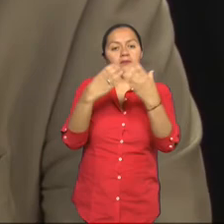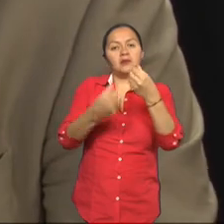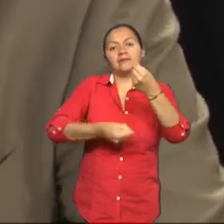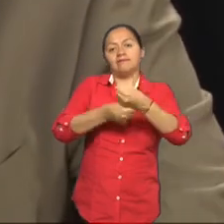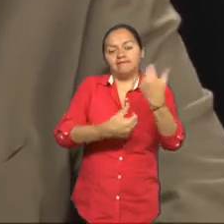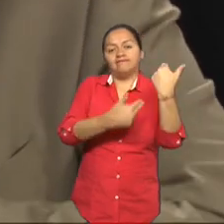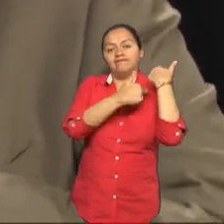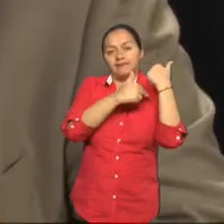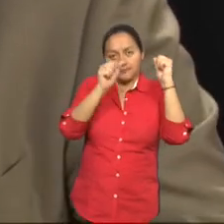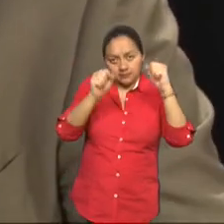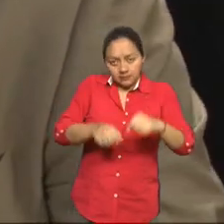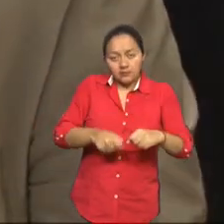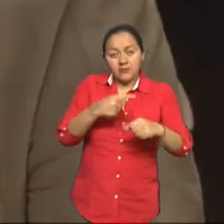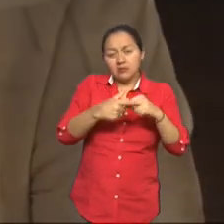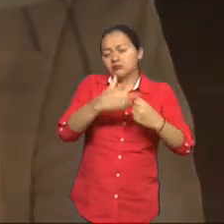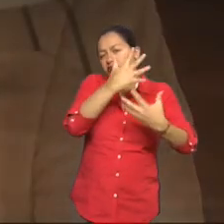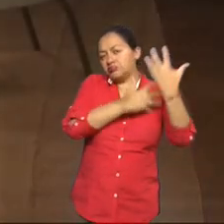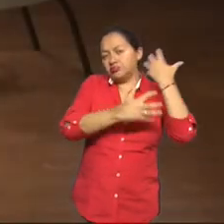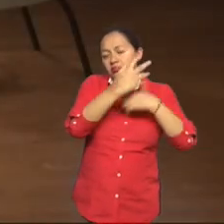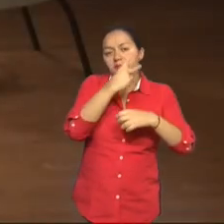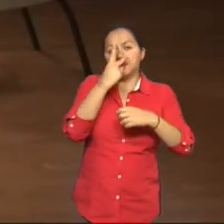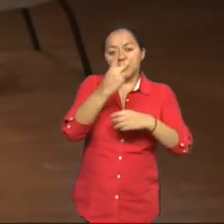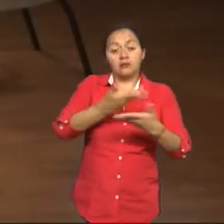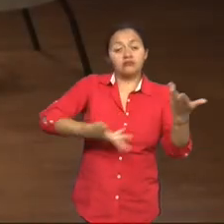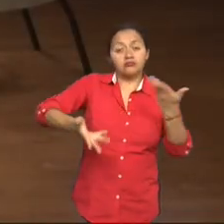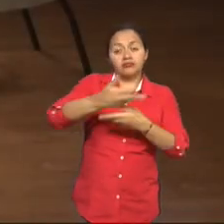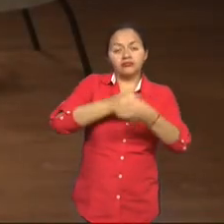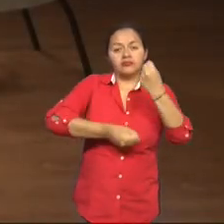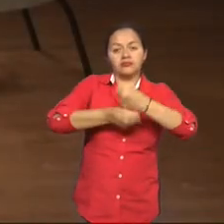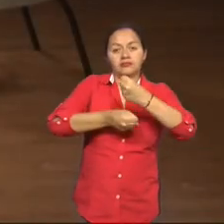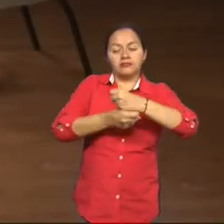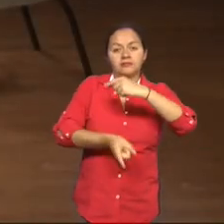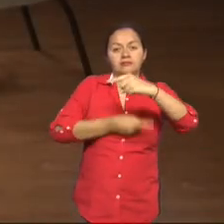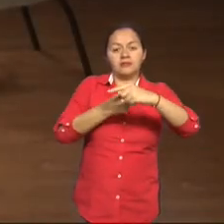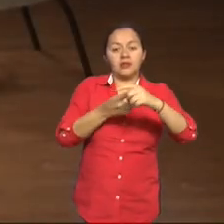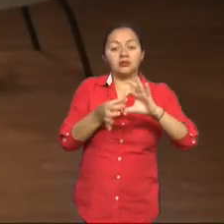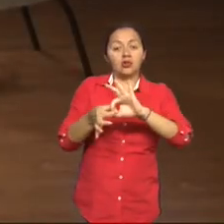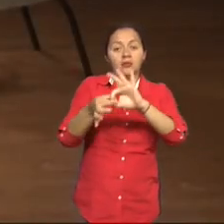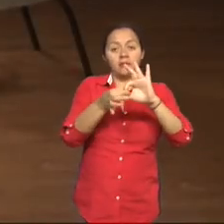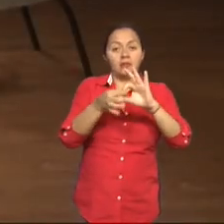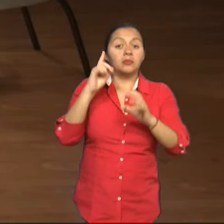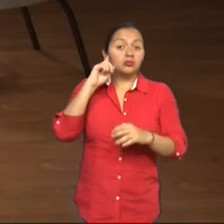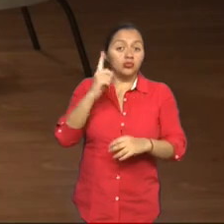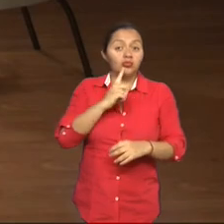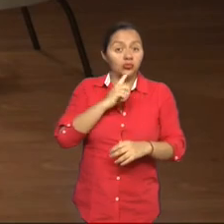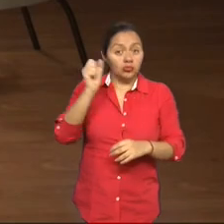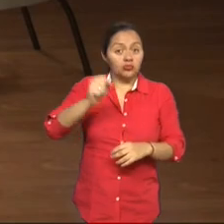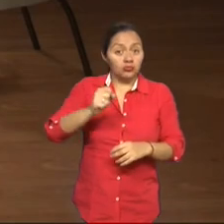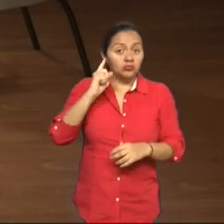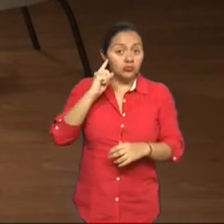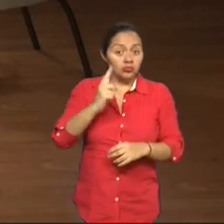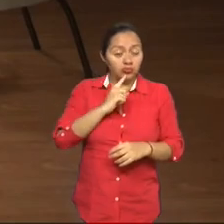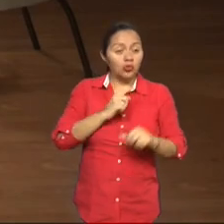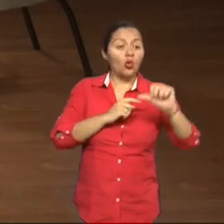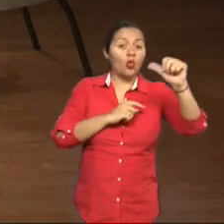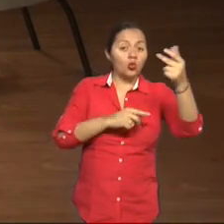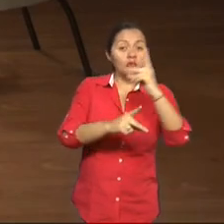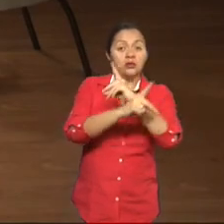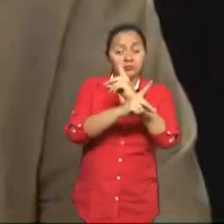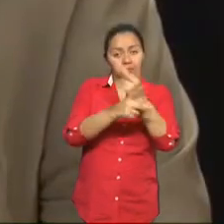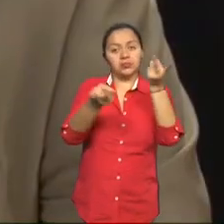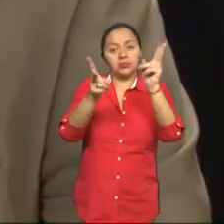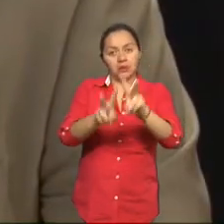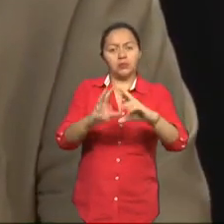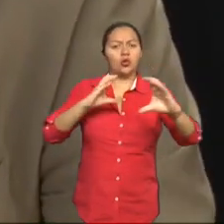su trabajo porque histórico, tenemos una mesa de trabajo en donde están los compañeros sordos, los compañeros de las otras discapacidades y tenemos